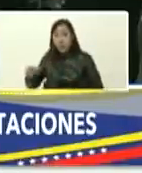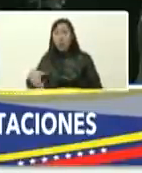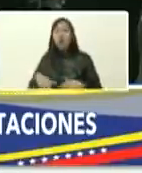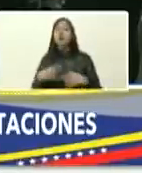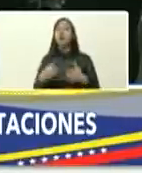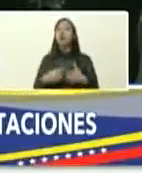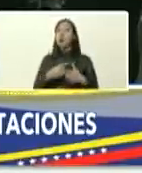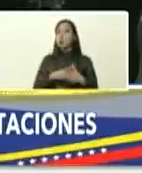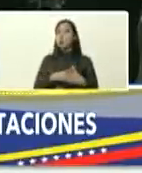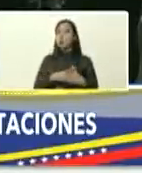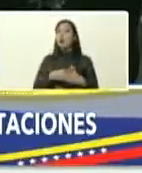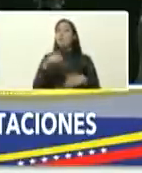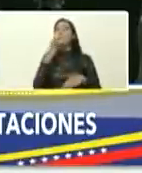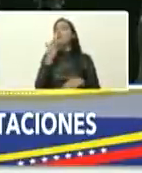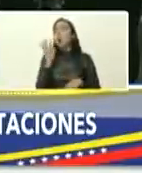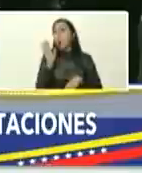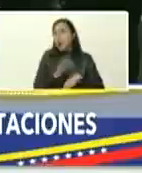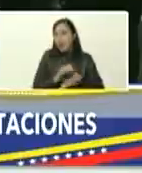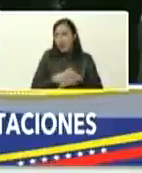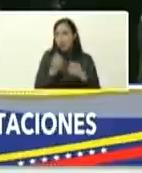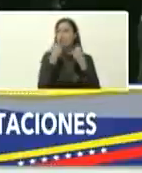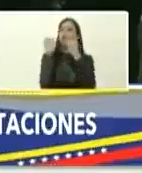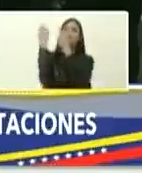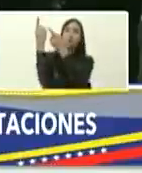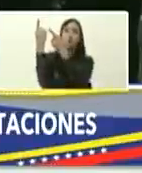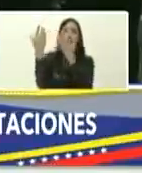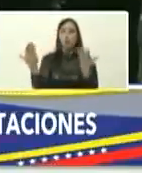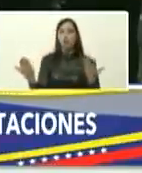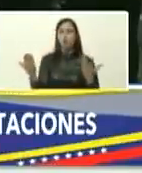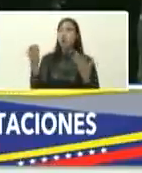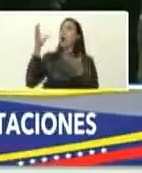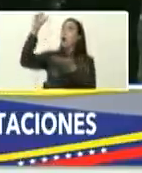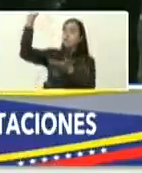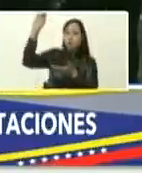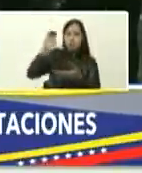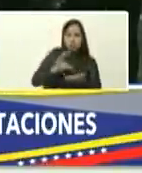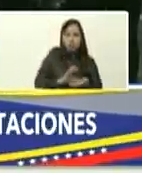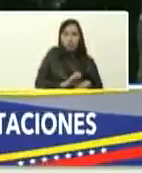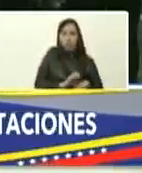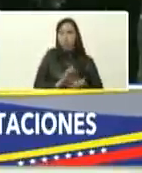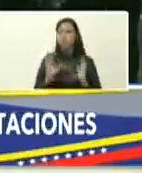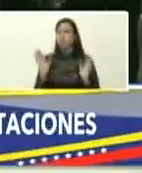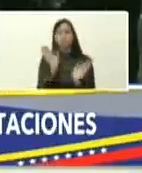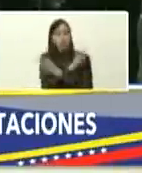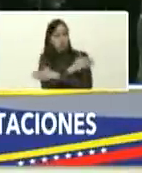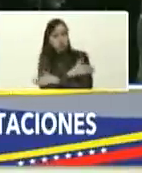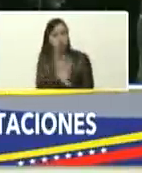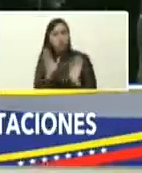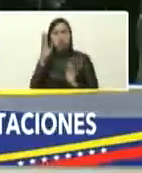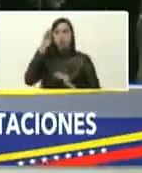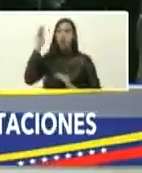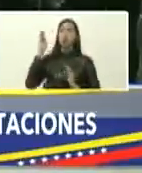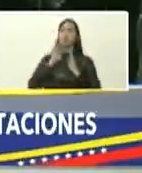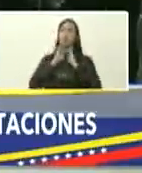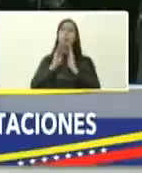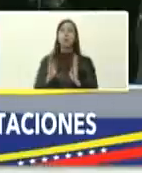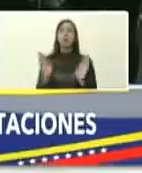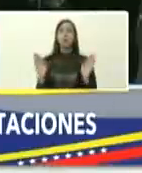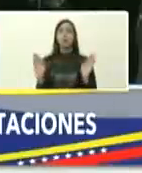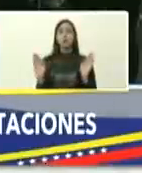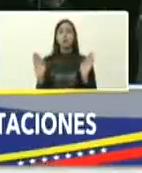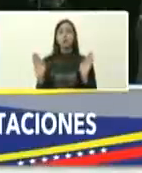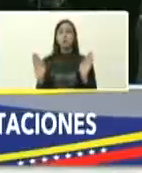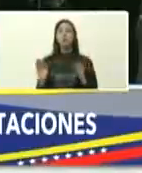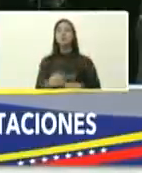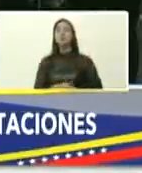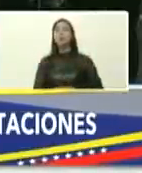está exportando zapatos, muy bien, le entra una platica, lo felicito y que Dios se la bendiga.